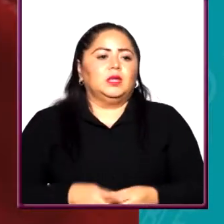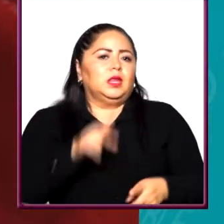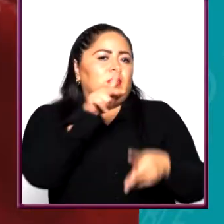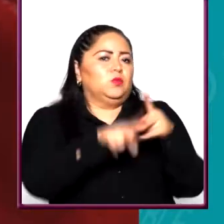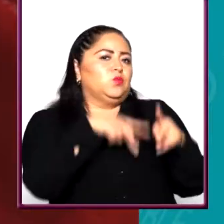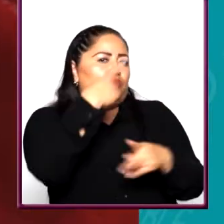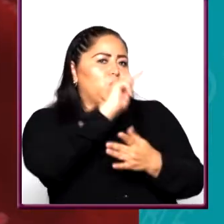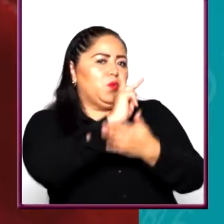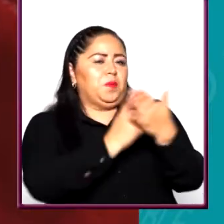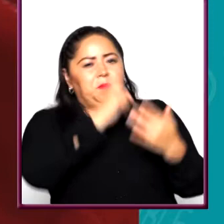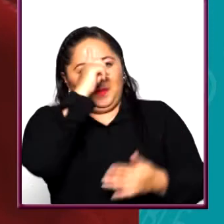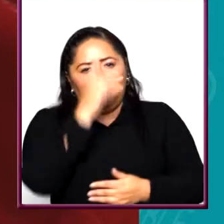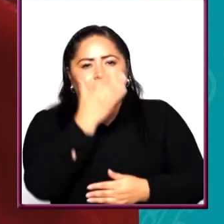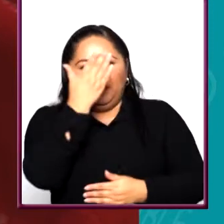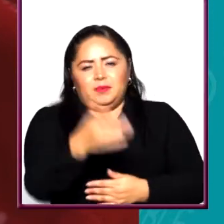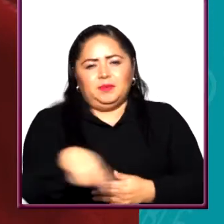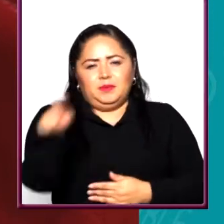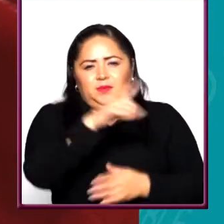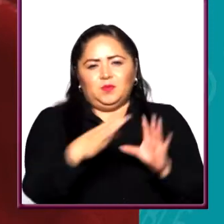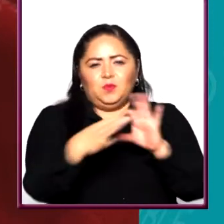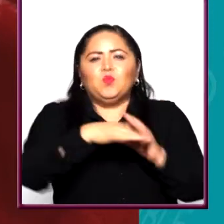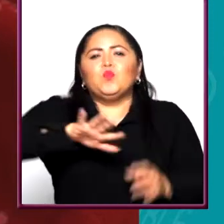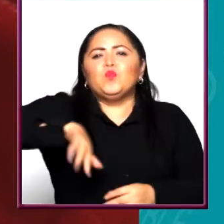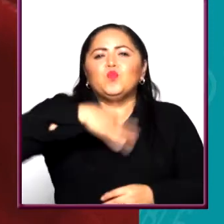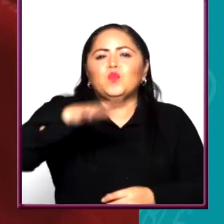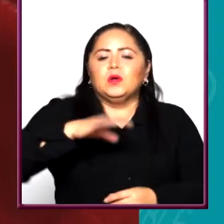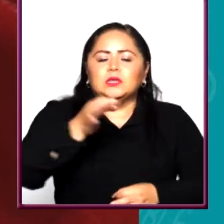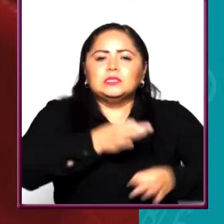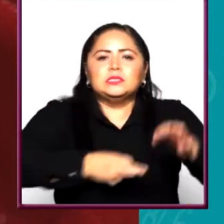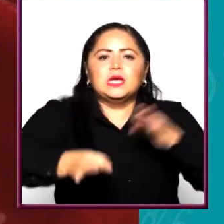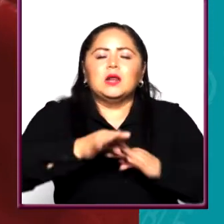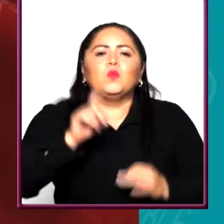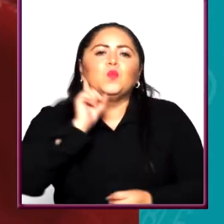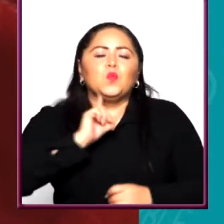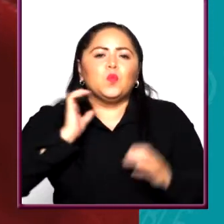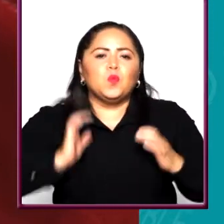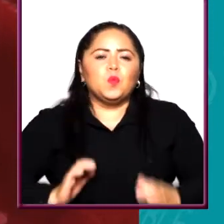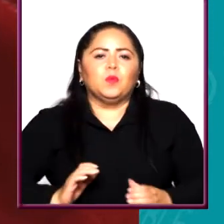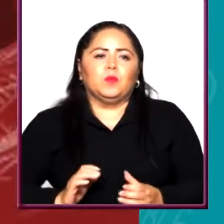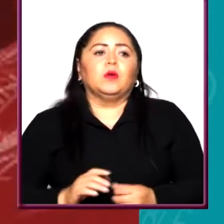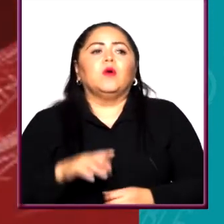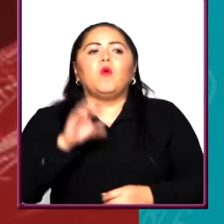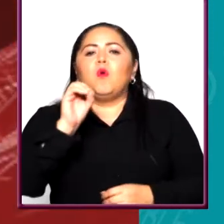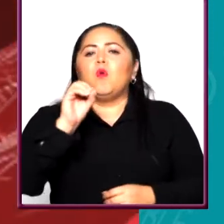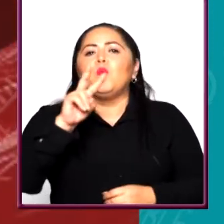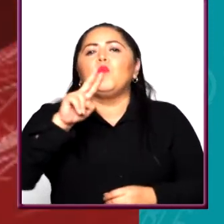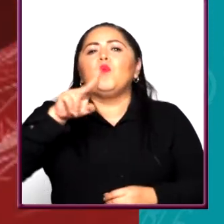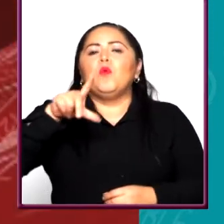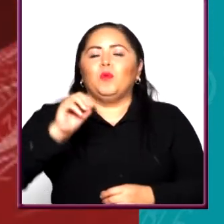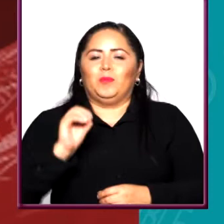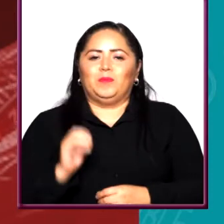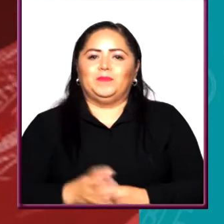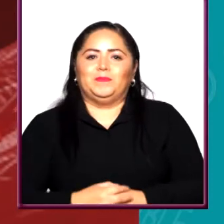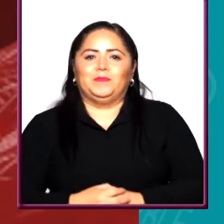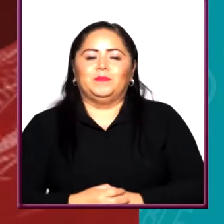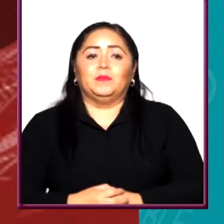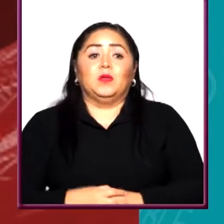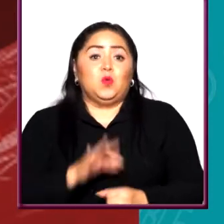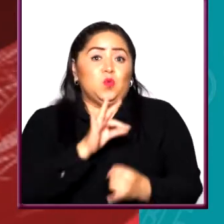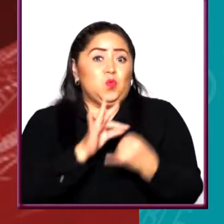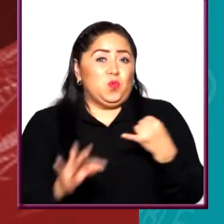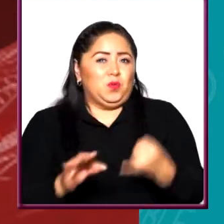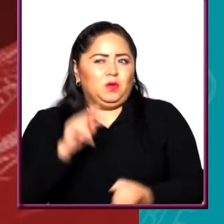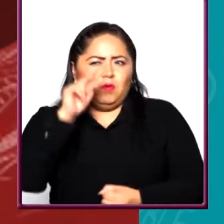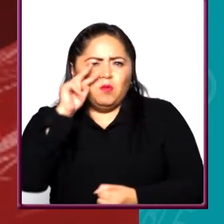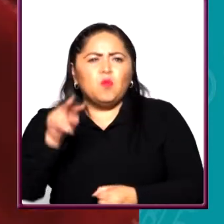Interrumpimos su programa para pedirle su colaboración en la búsqueda de la célula sexual femenina o gameto, mejor conocido como óvulo. La